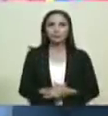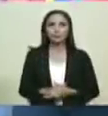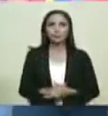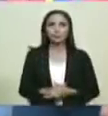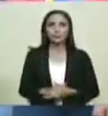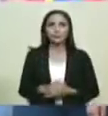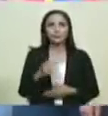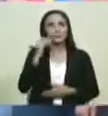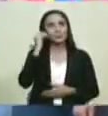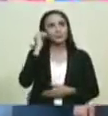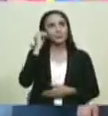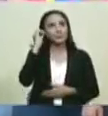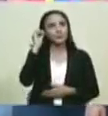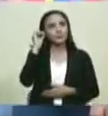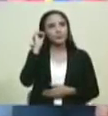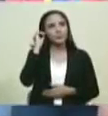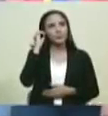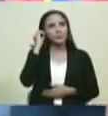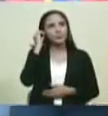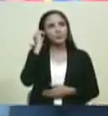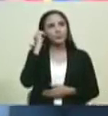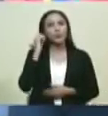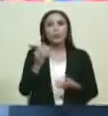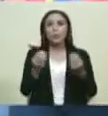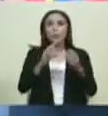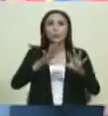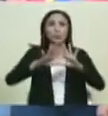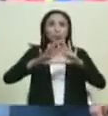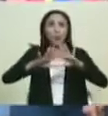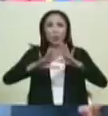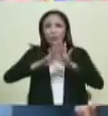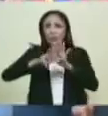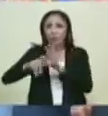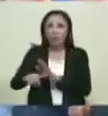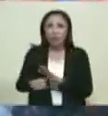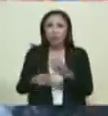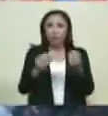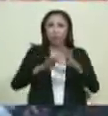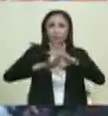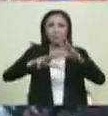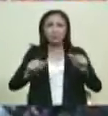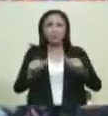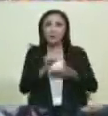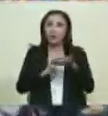hay mucha corrupción por ahí reglada que hay que acabar y enfrentar